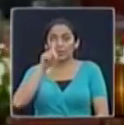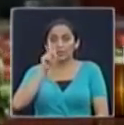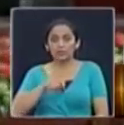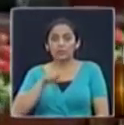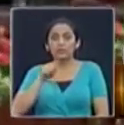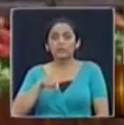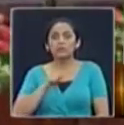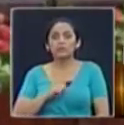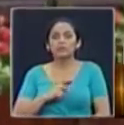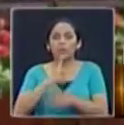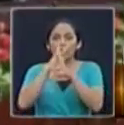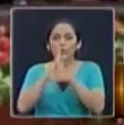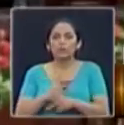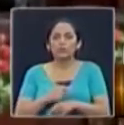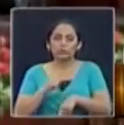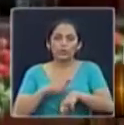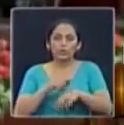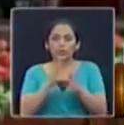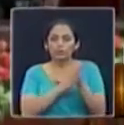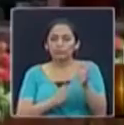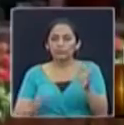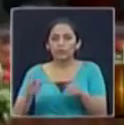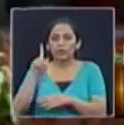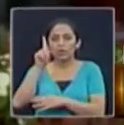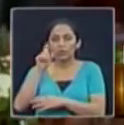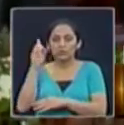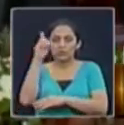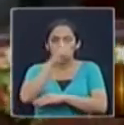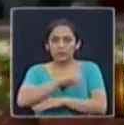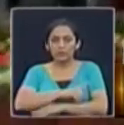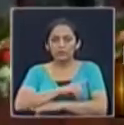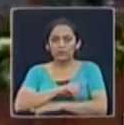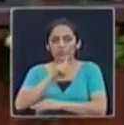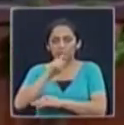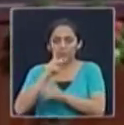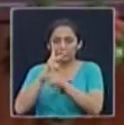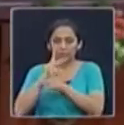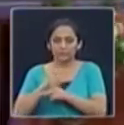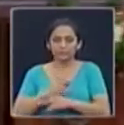días el servicio de protección. Santiago Villasañay, Telerama Noticias.